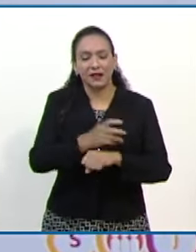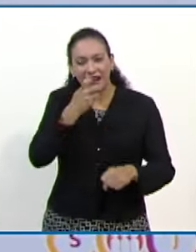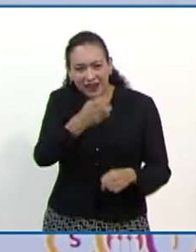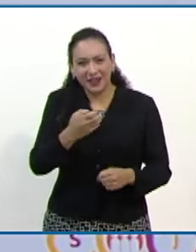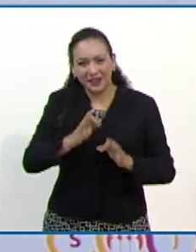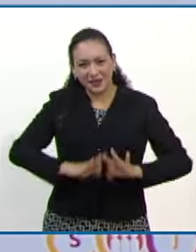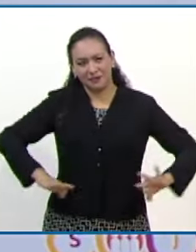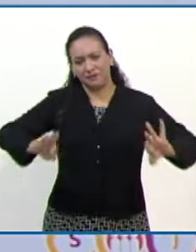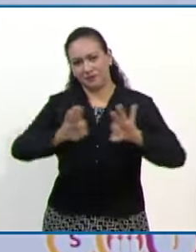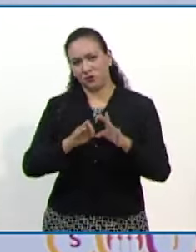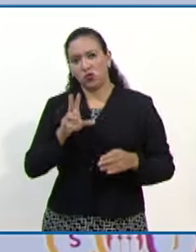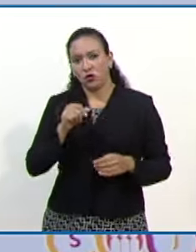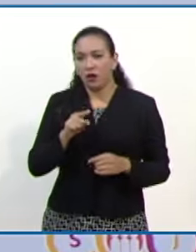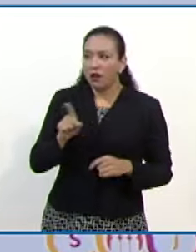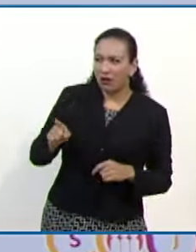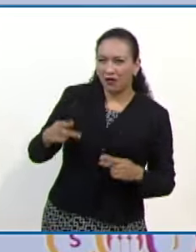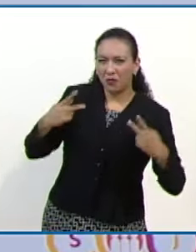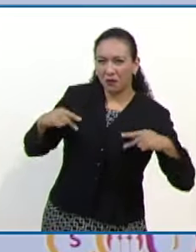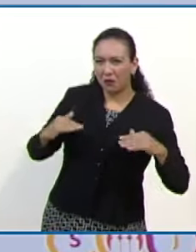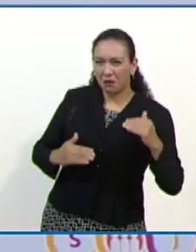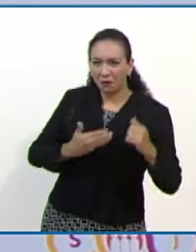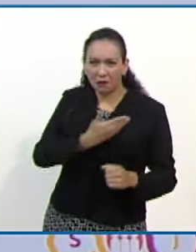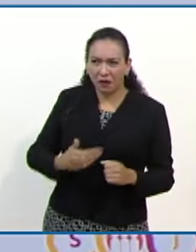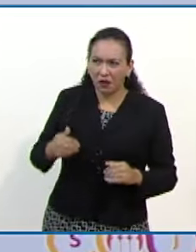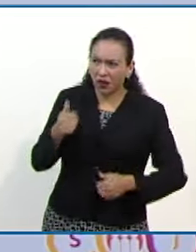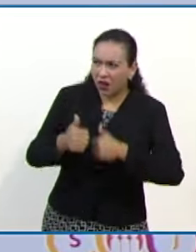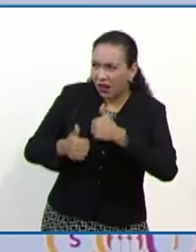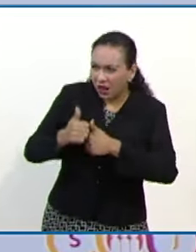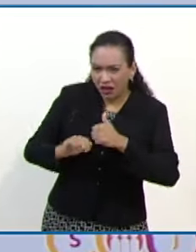en sentido inverso. Si seguimos actuando